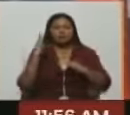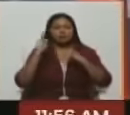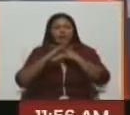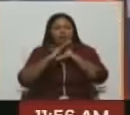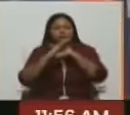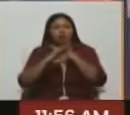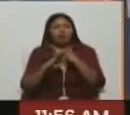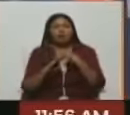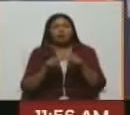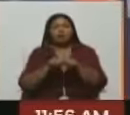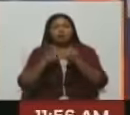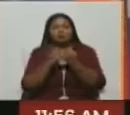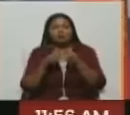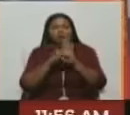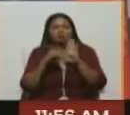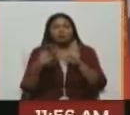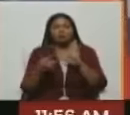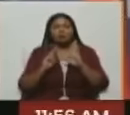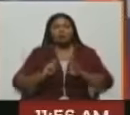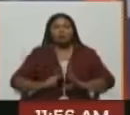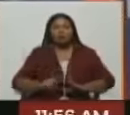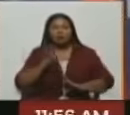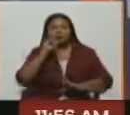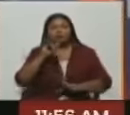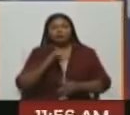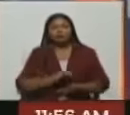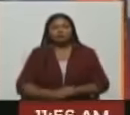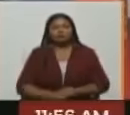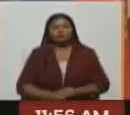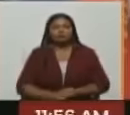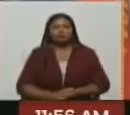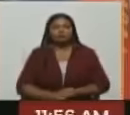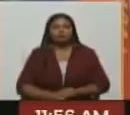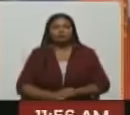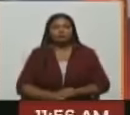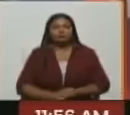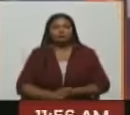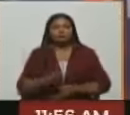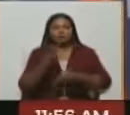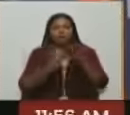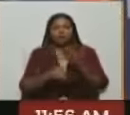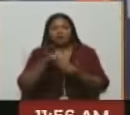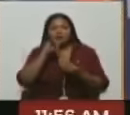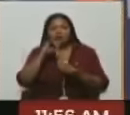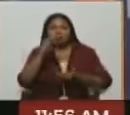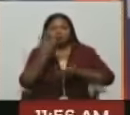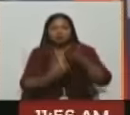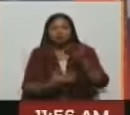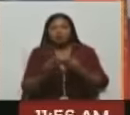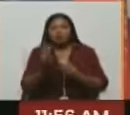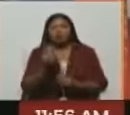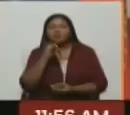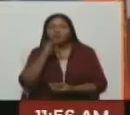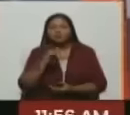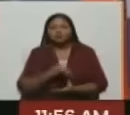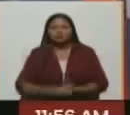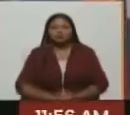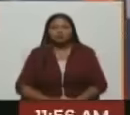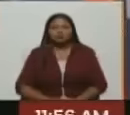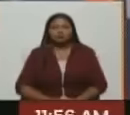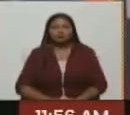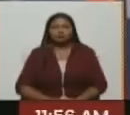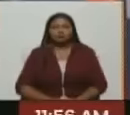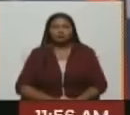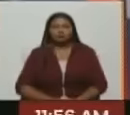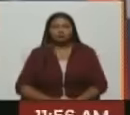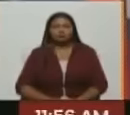humanos y que la tasa de denuncias, no estoy diciendo de actos, pero vamos a hablar de denuncias, de violaciones a derechos humanos